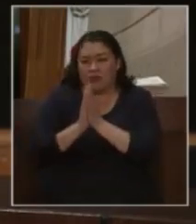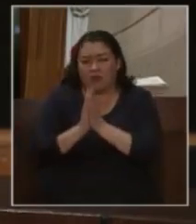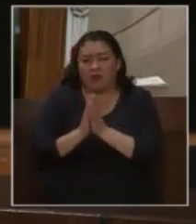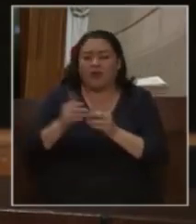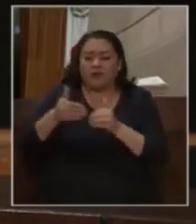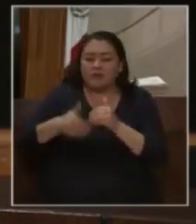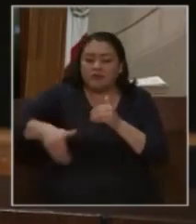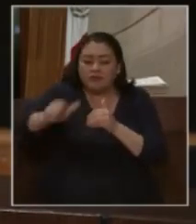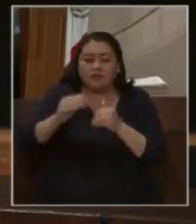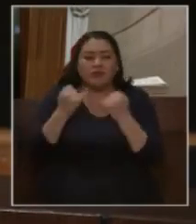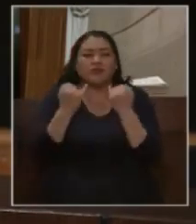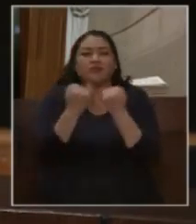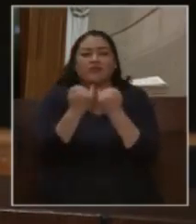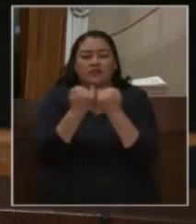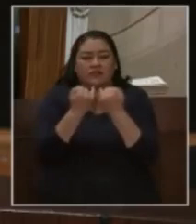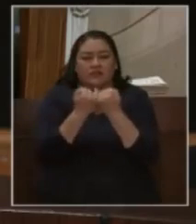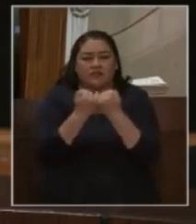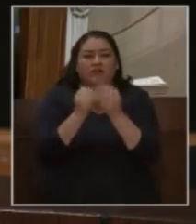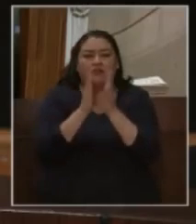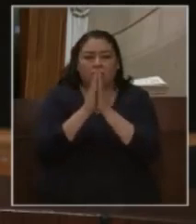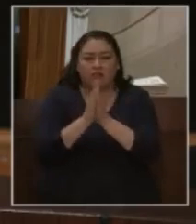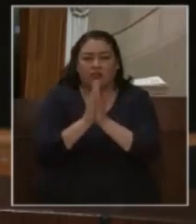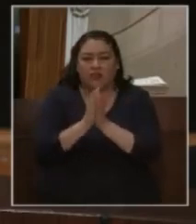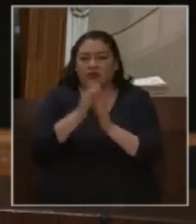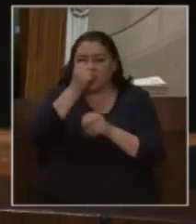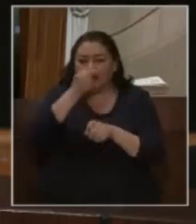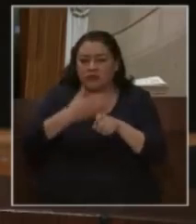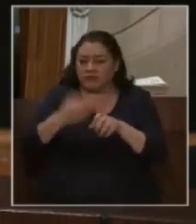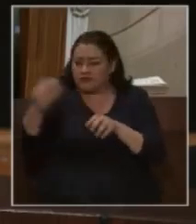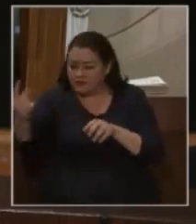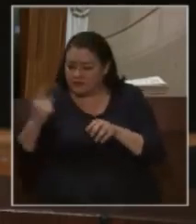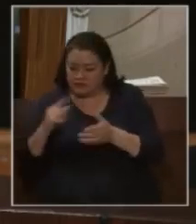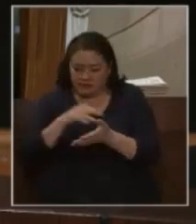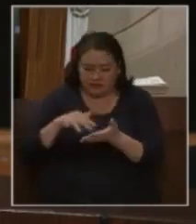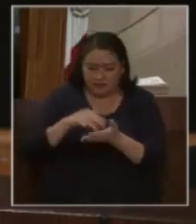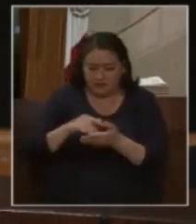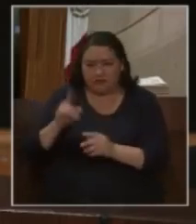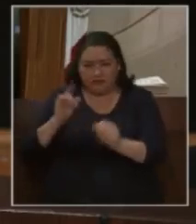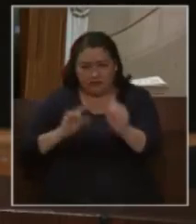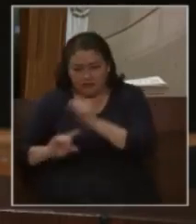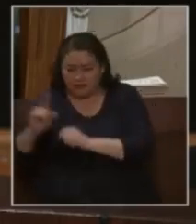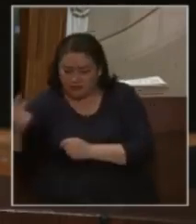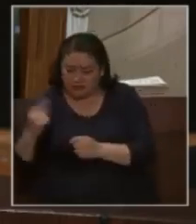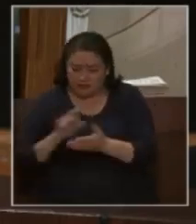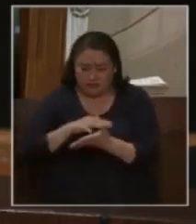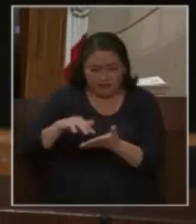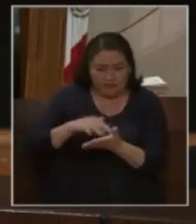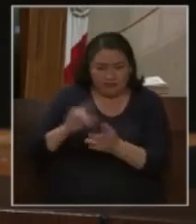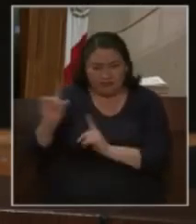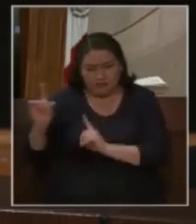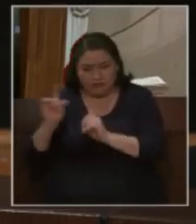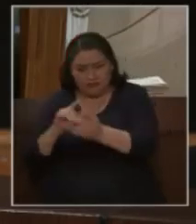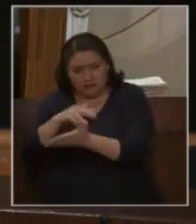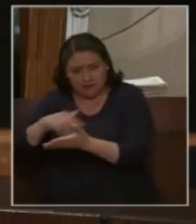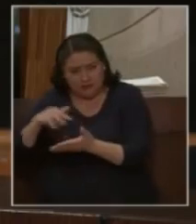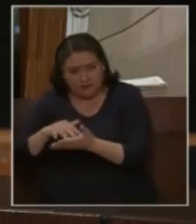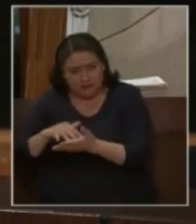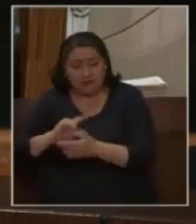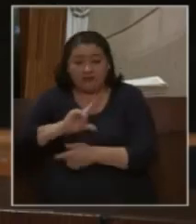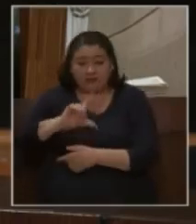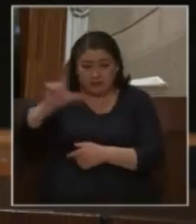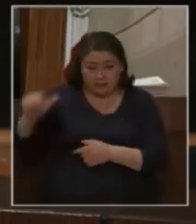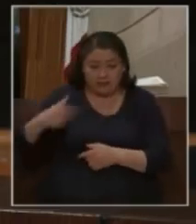asuntos sucesivos que pasen los secretarios a dar cuenta con los mismos para una